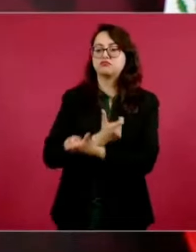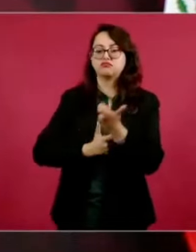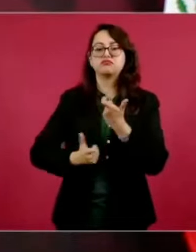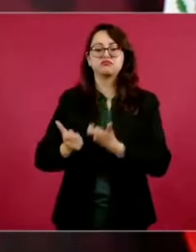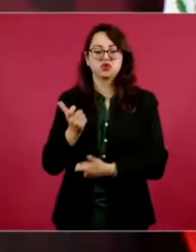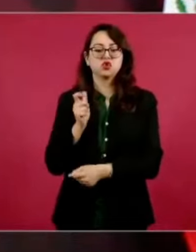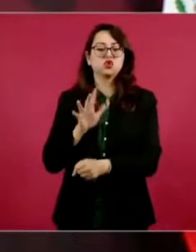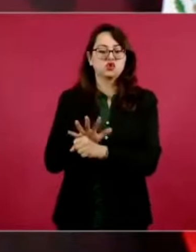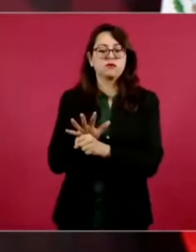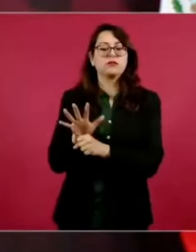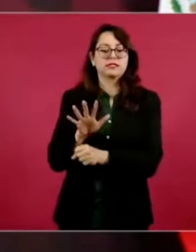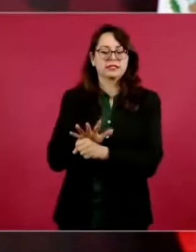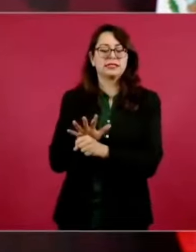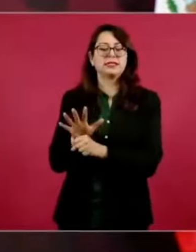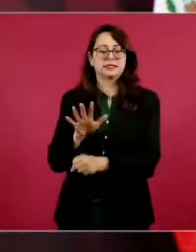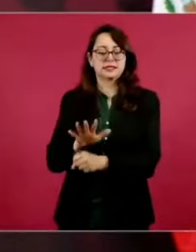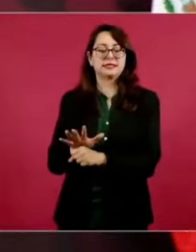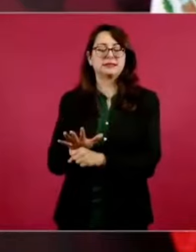que